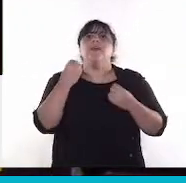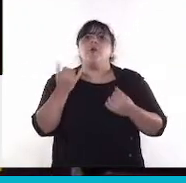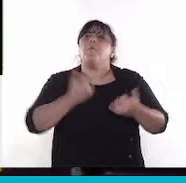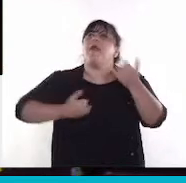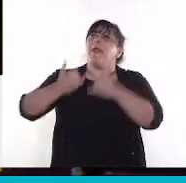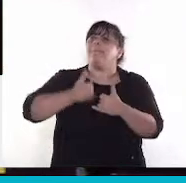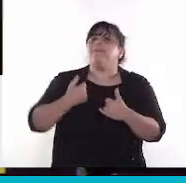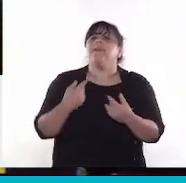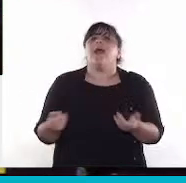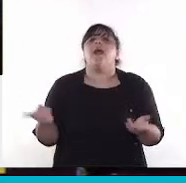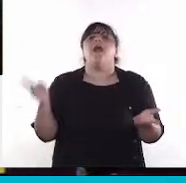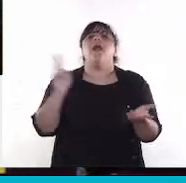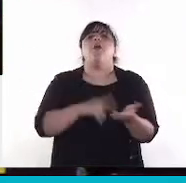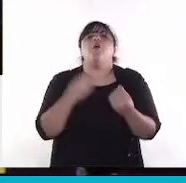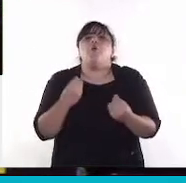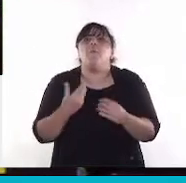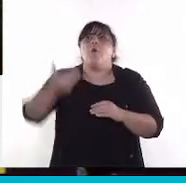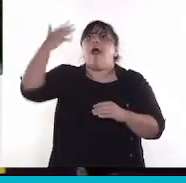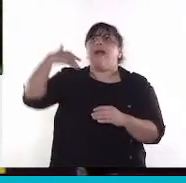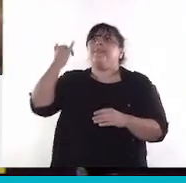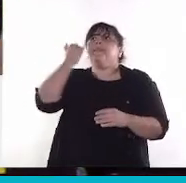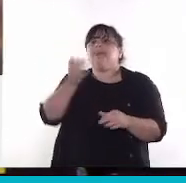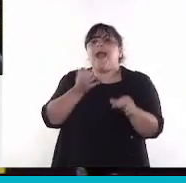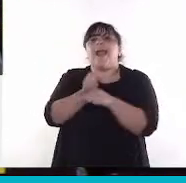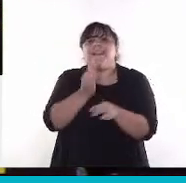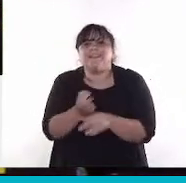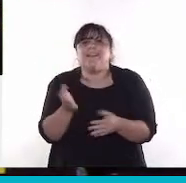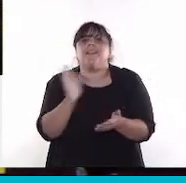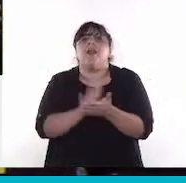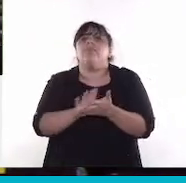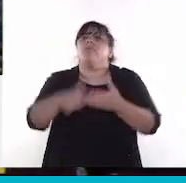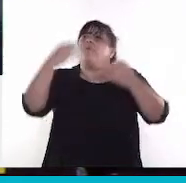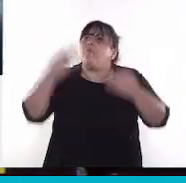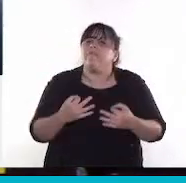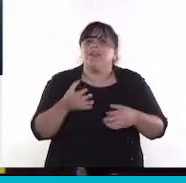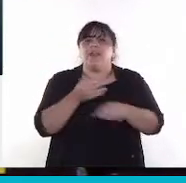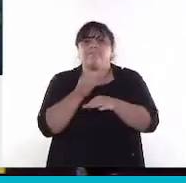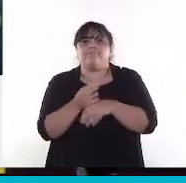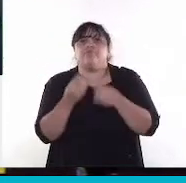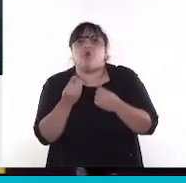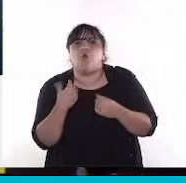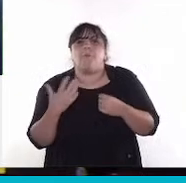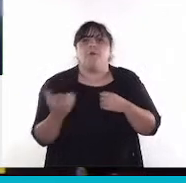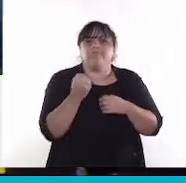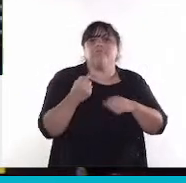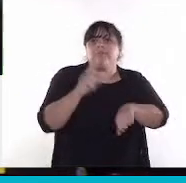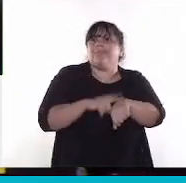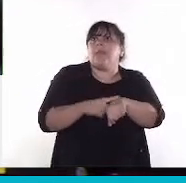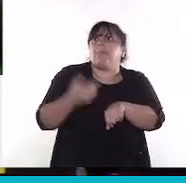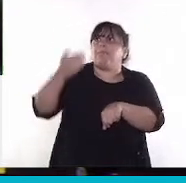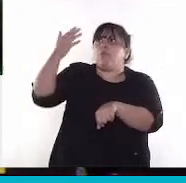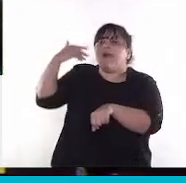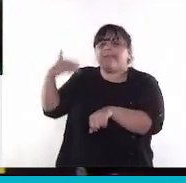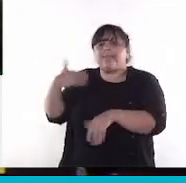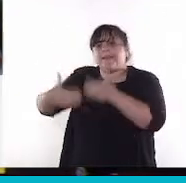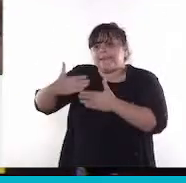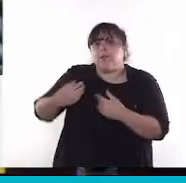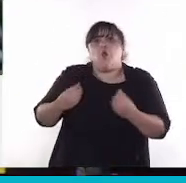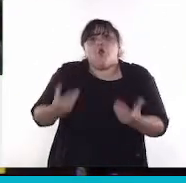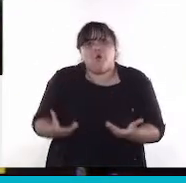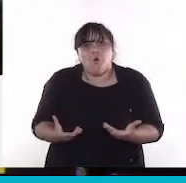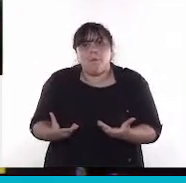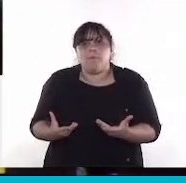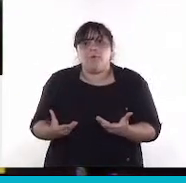los contenidos, en vez de decirnos cómo se va a recuperar el tiempo perdido, en vez